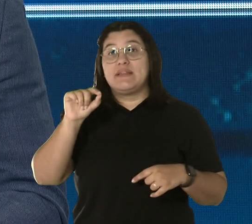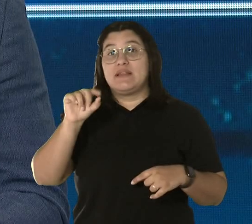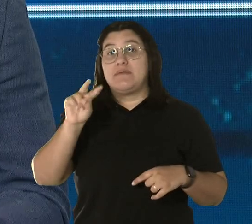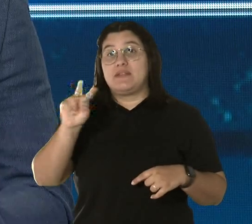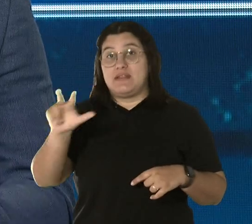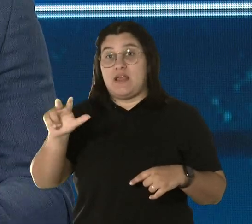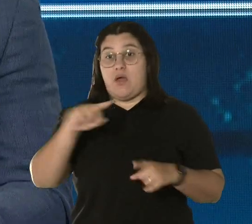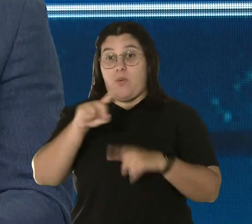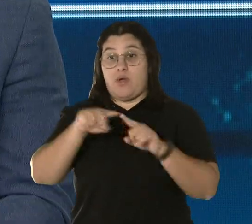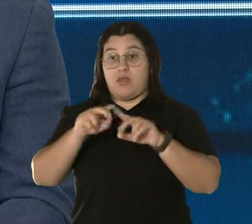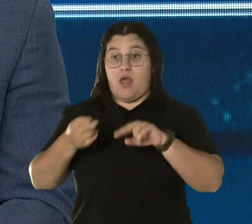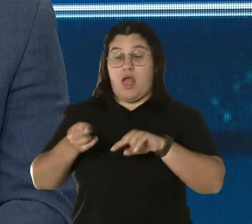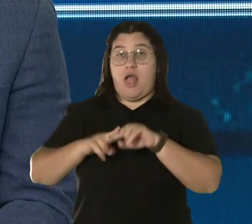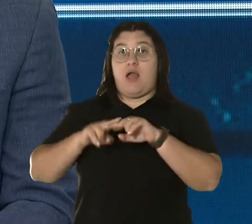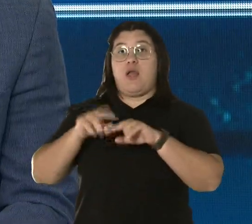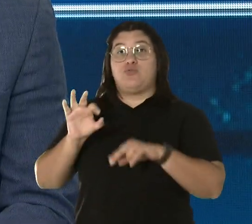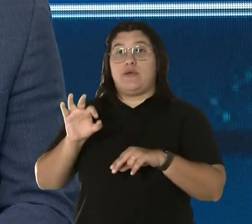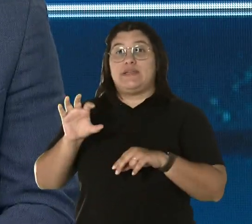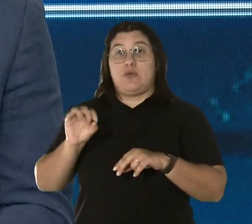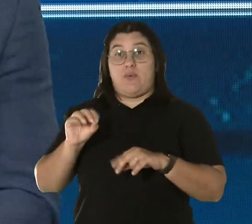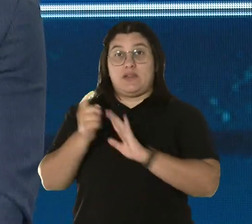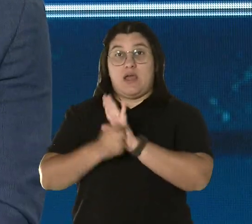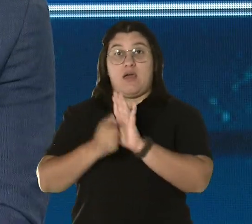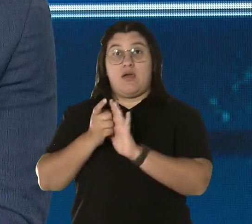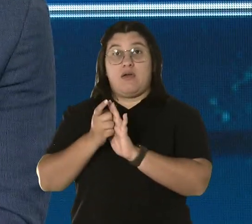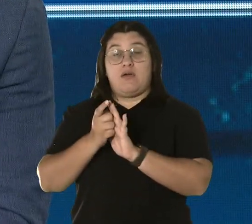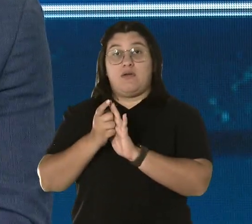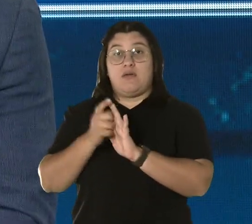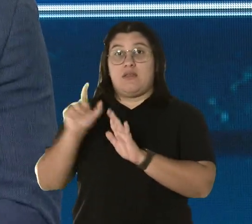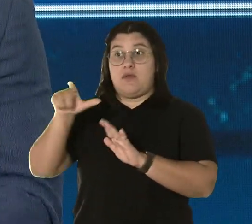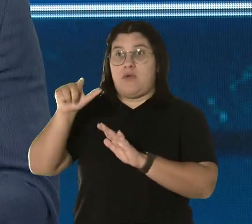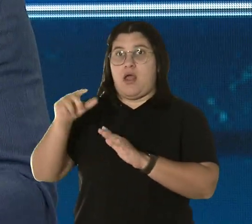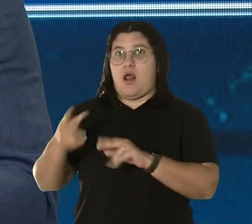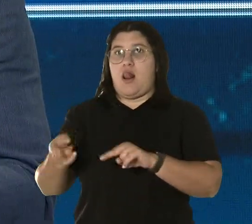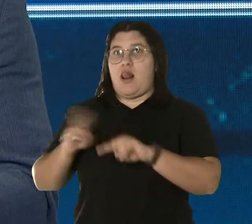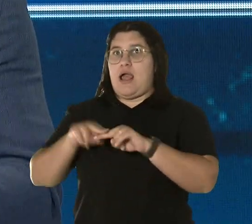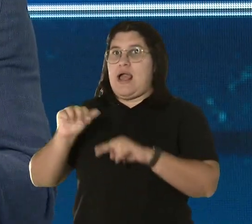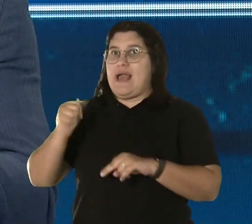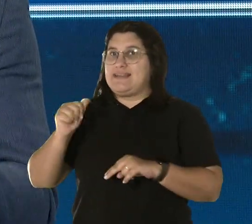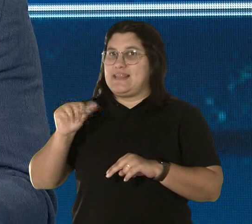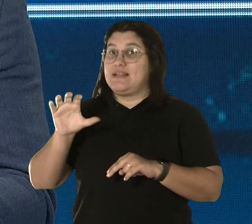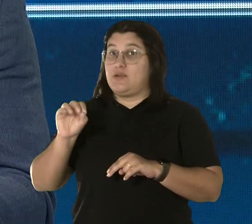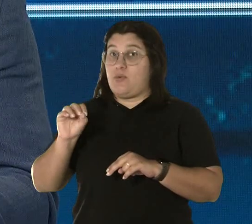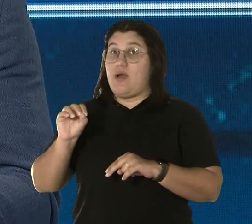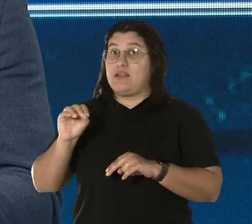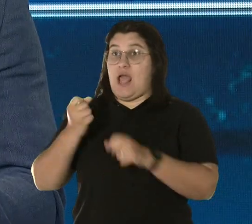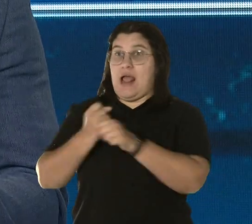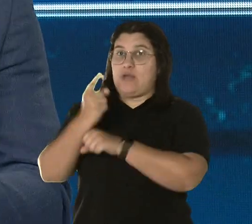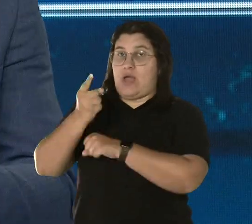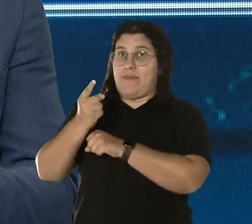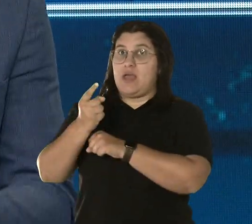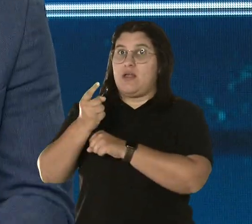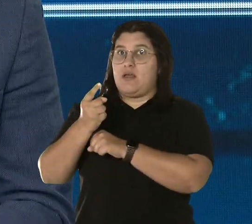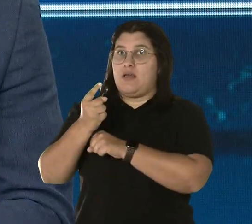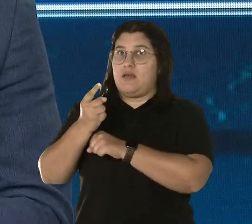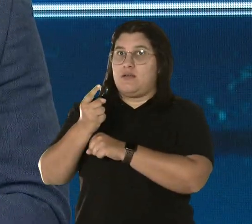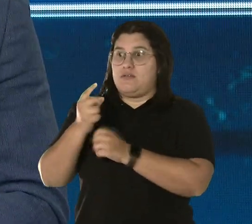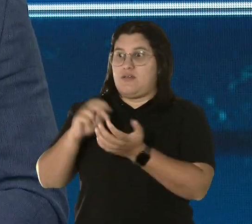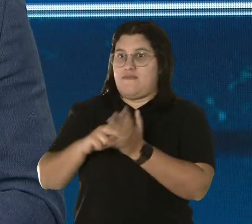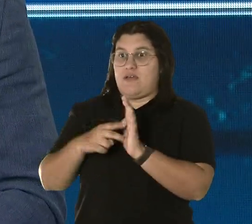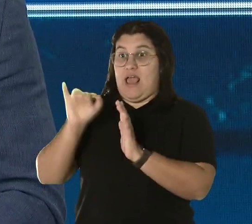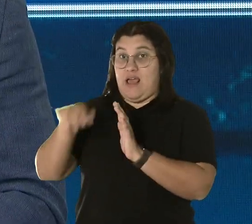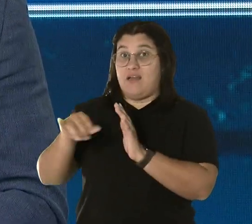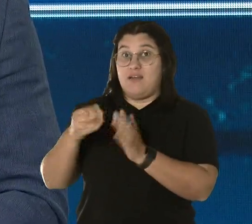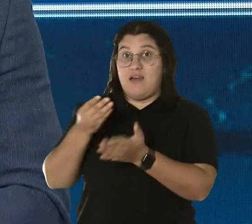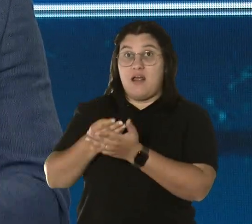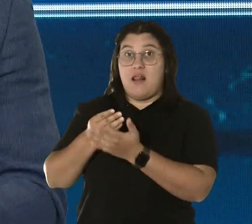9.50 a la hora y en el julio del 2024 suba a 10.50. Esa reforma laboral era basada en esos aumentos de